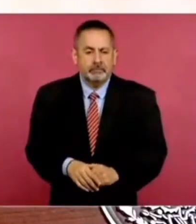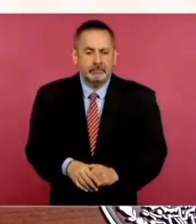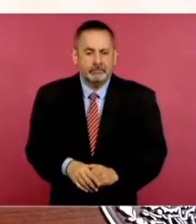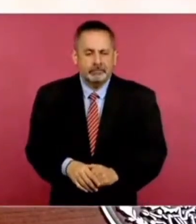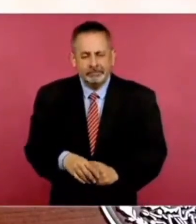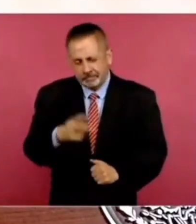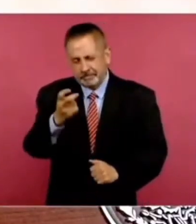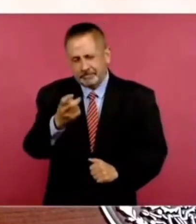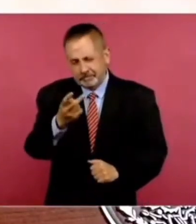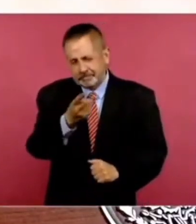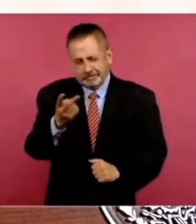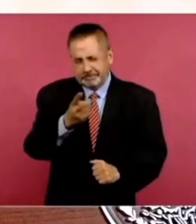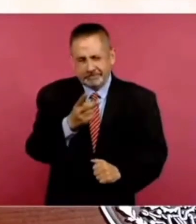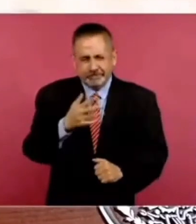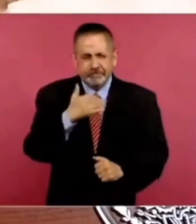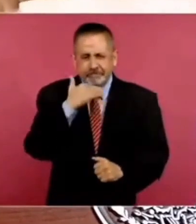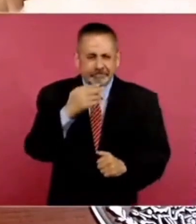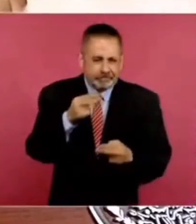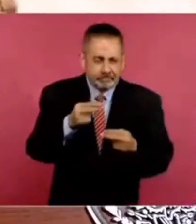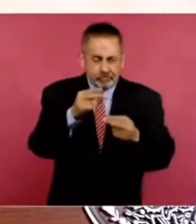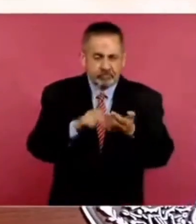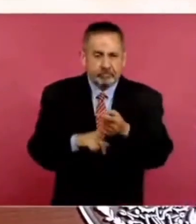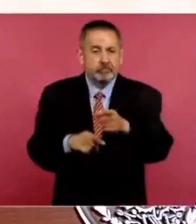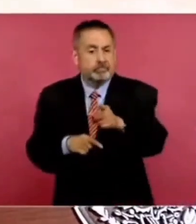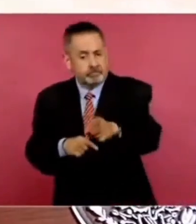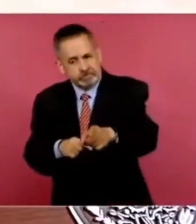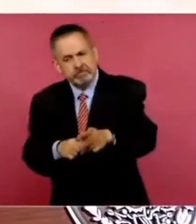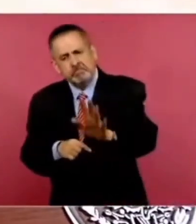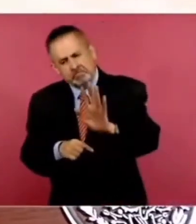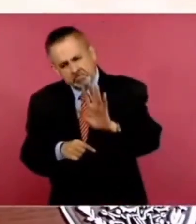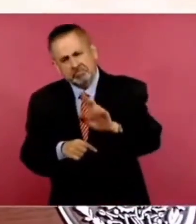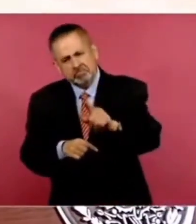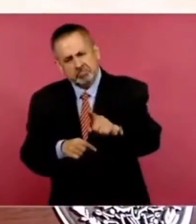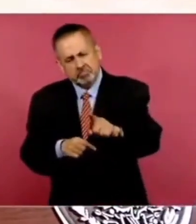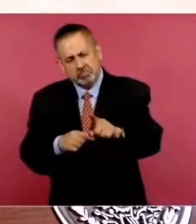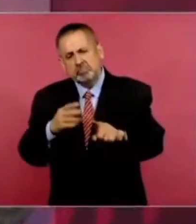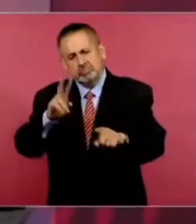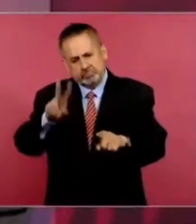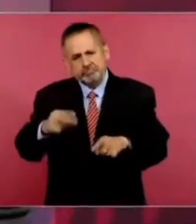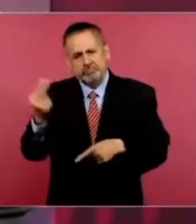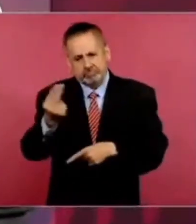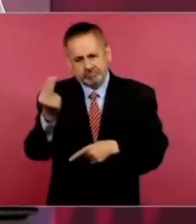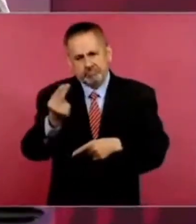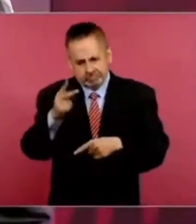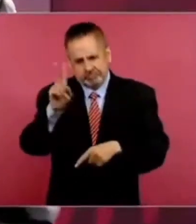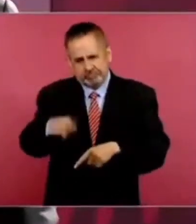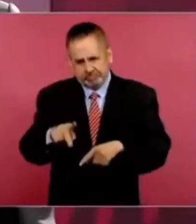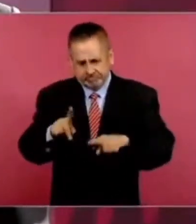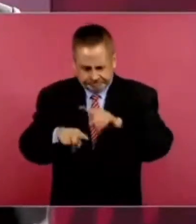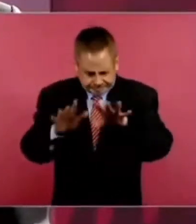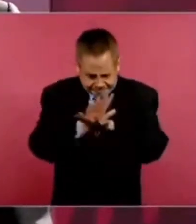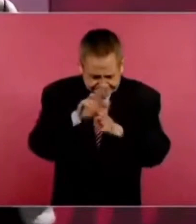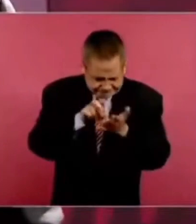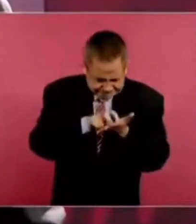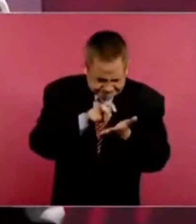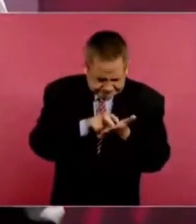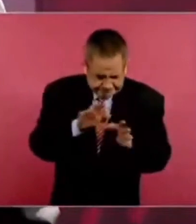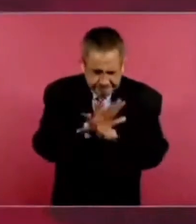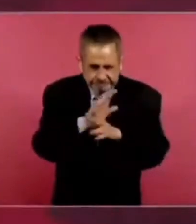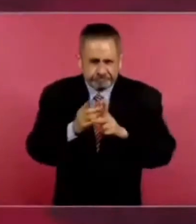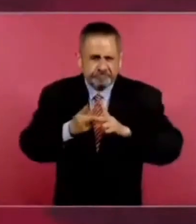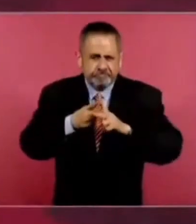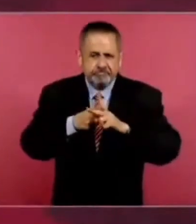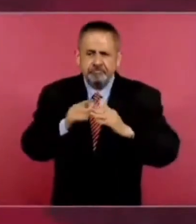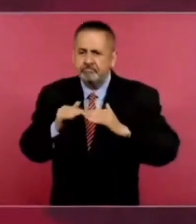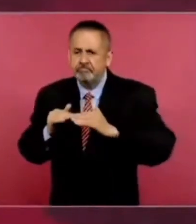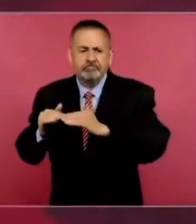De esas negociaciones, pero sí es muy necesario hacer una revisión y tratarlo de manera